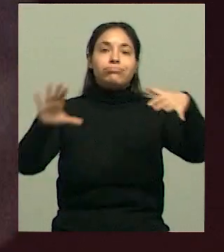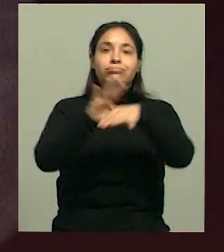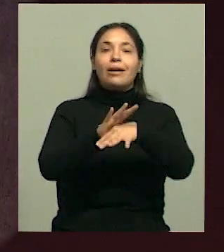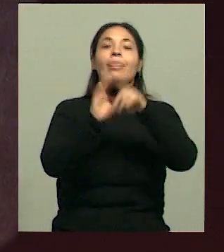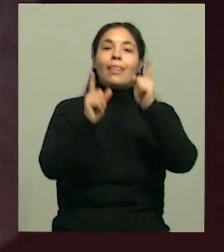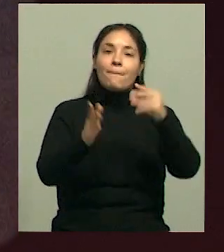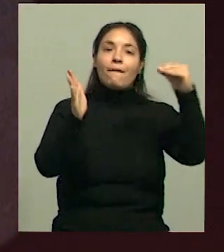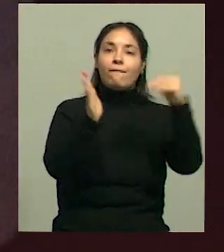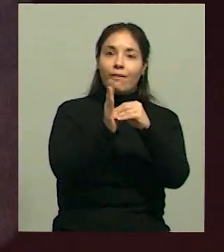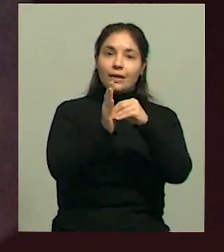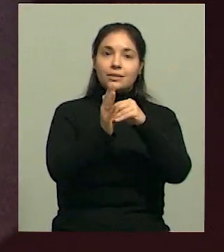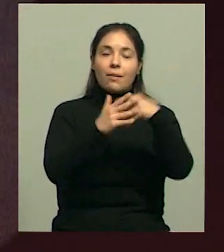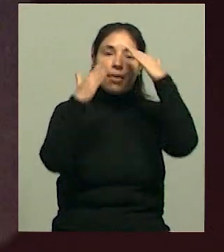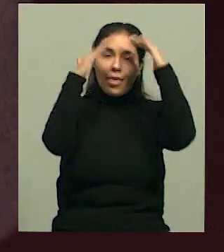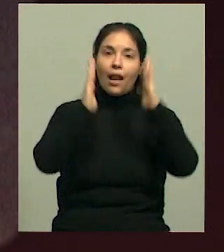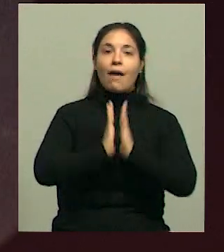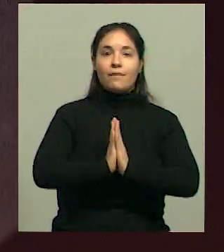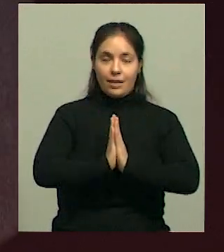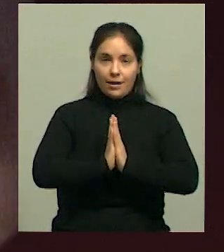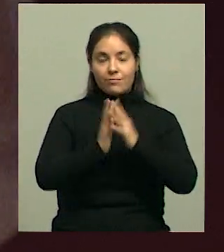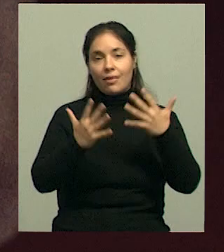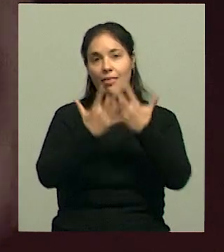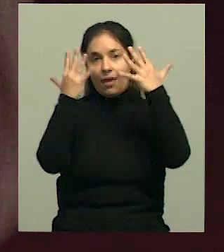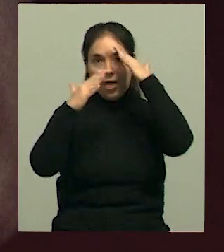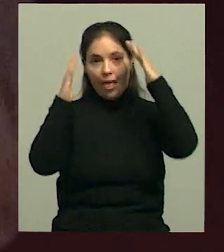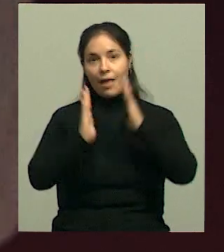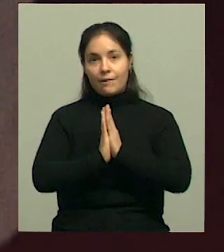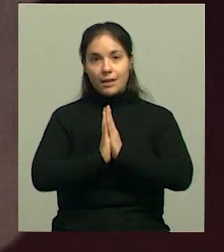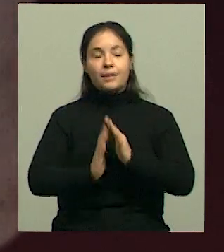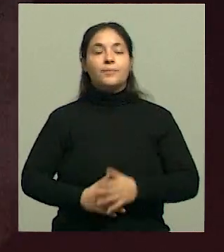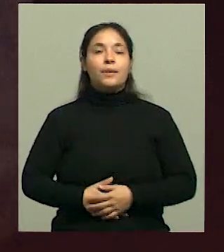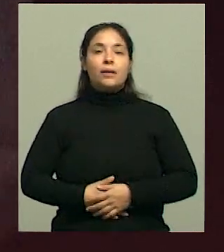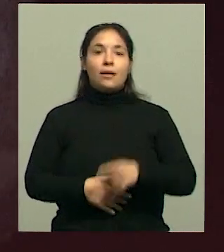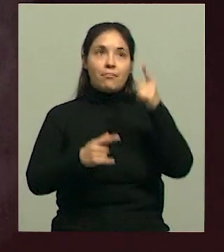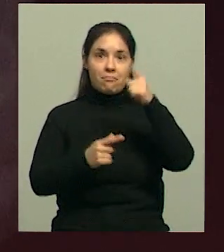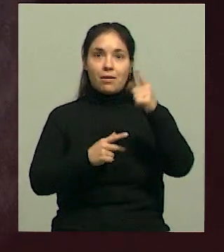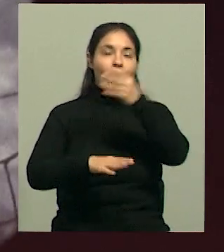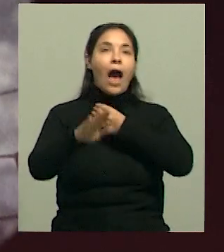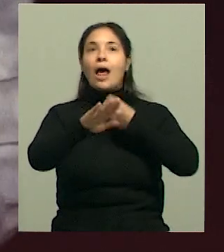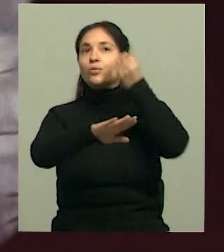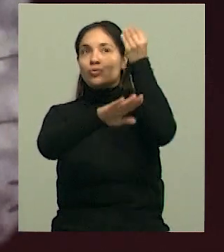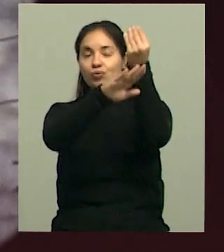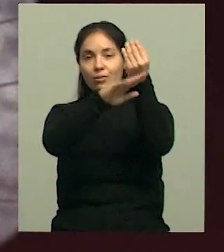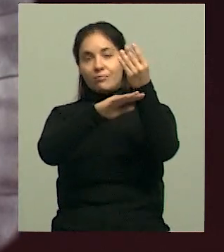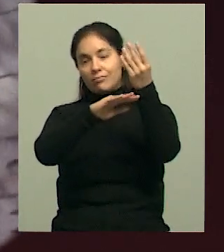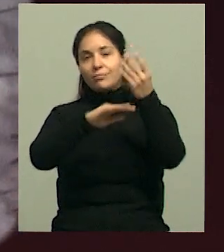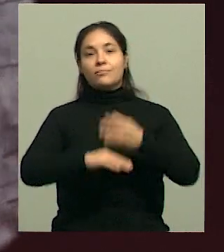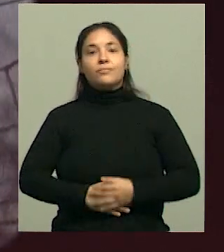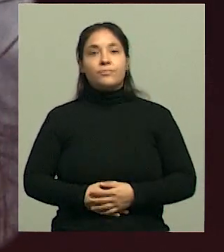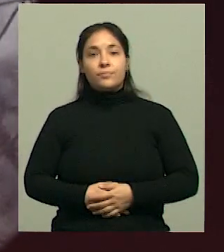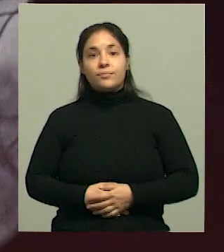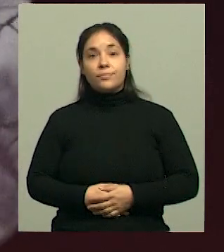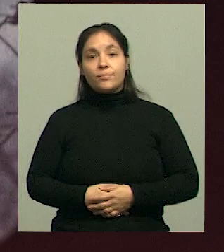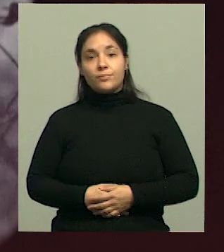con la Virgen, con el Día de la Virgen, de la Asunción. En el caso